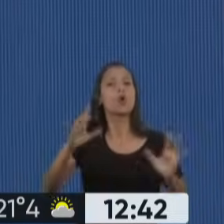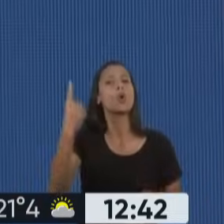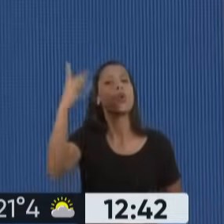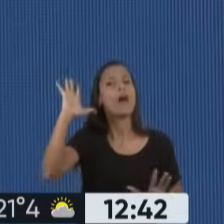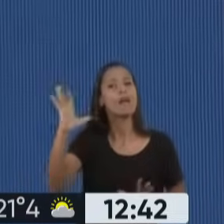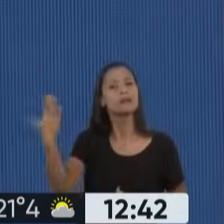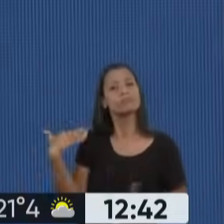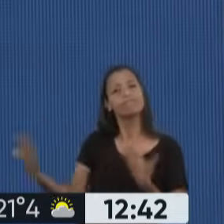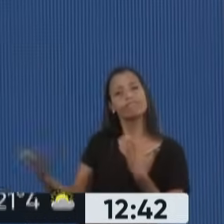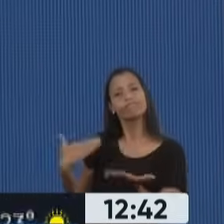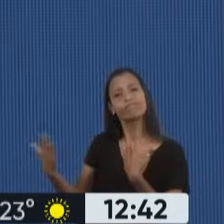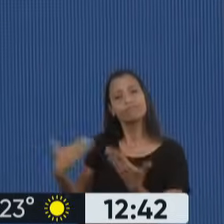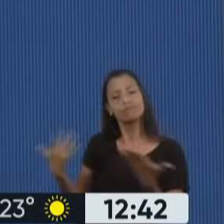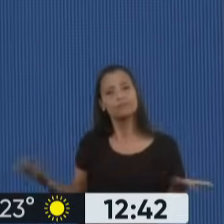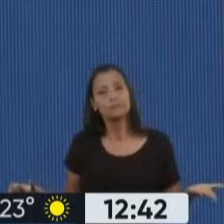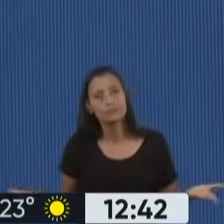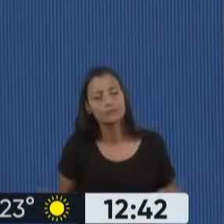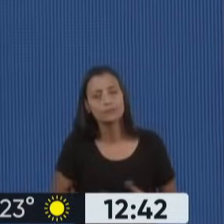más impresionantes